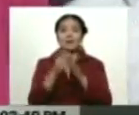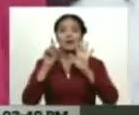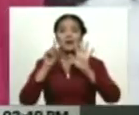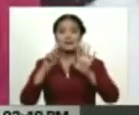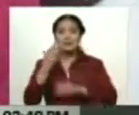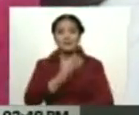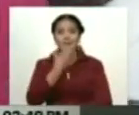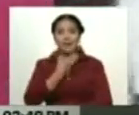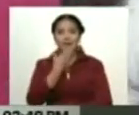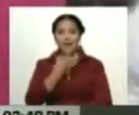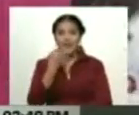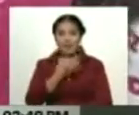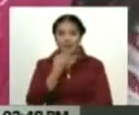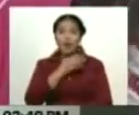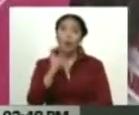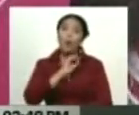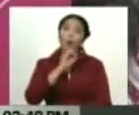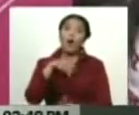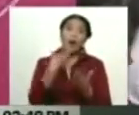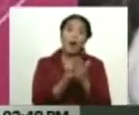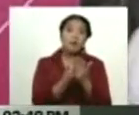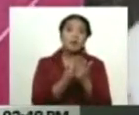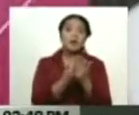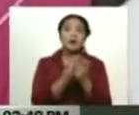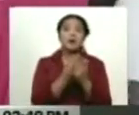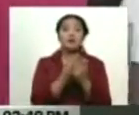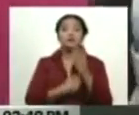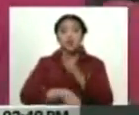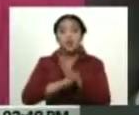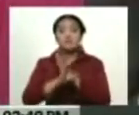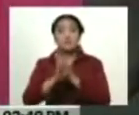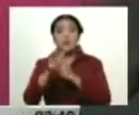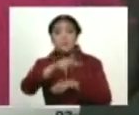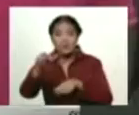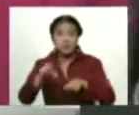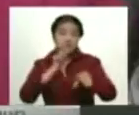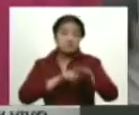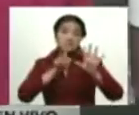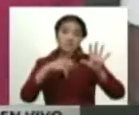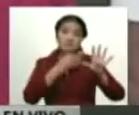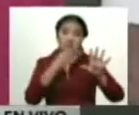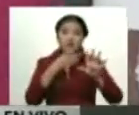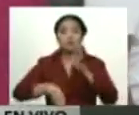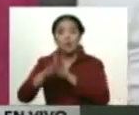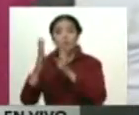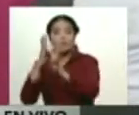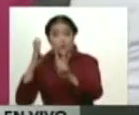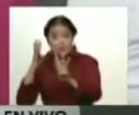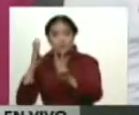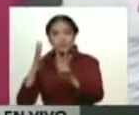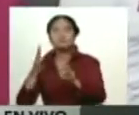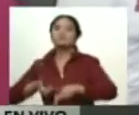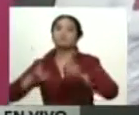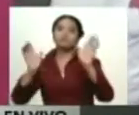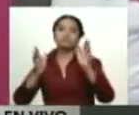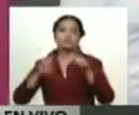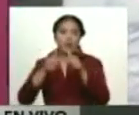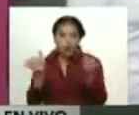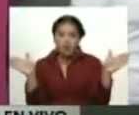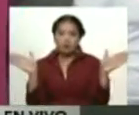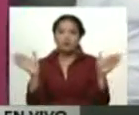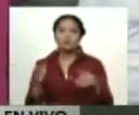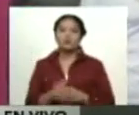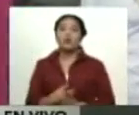tarde o hasta cuando haya electores en la cola esperando para sufragar. Esto ya ha sido dicho por la presidenta del Poder